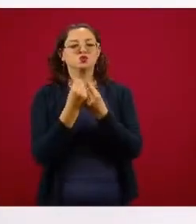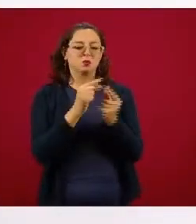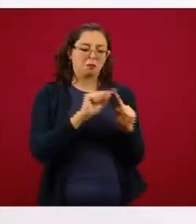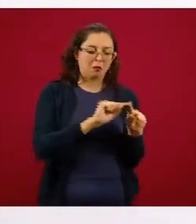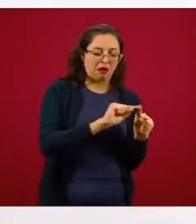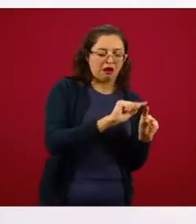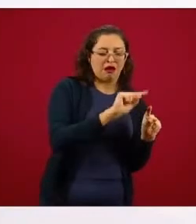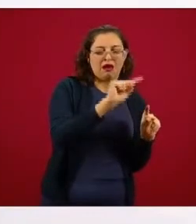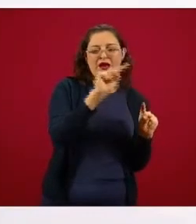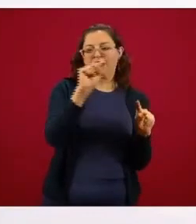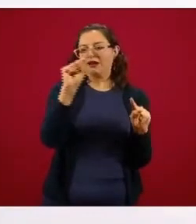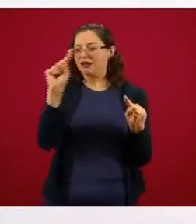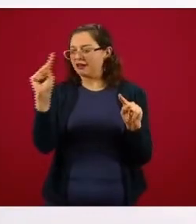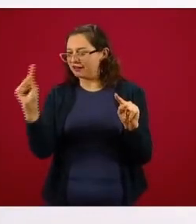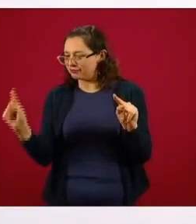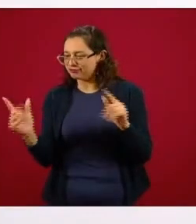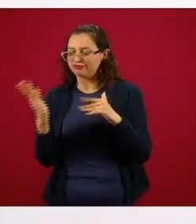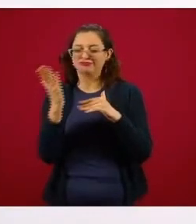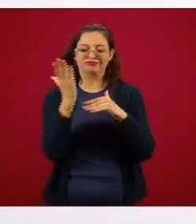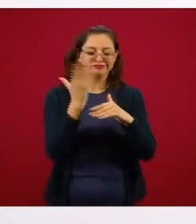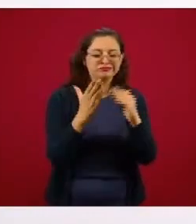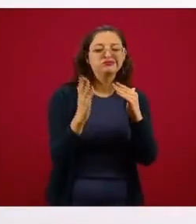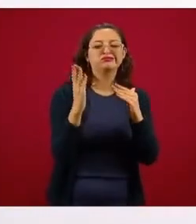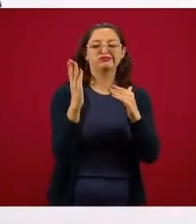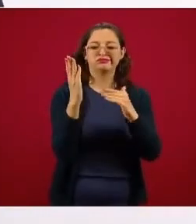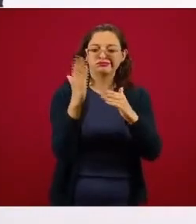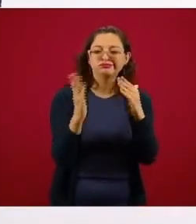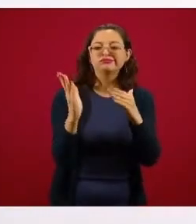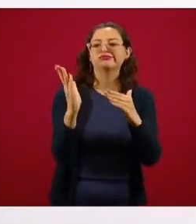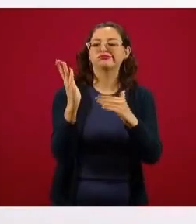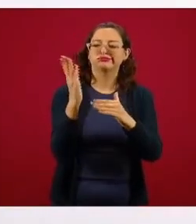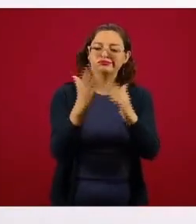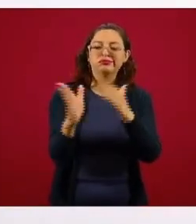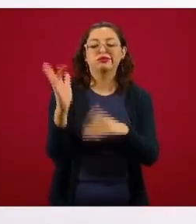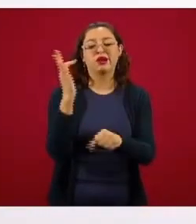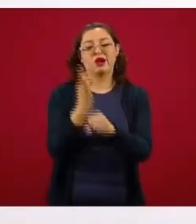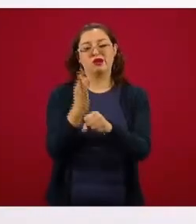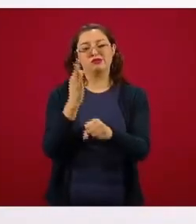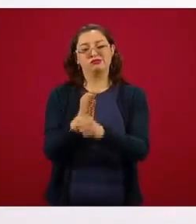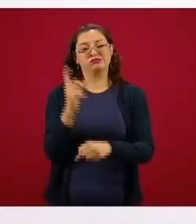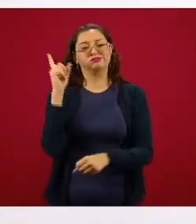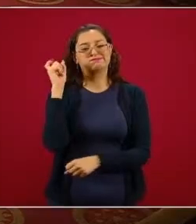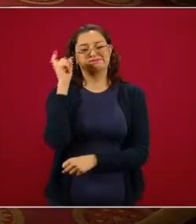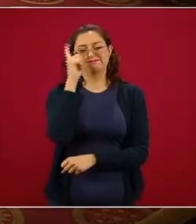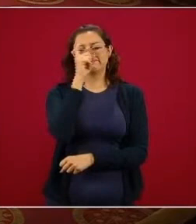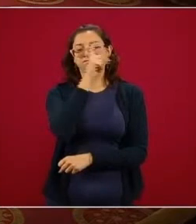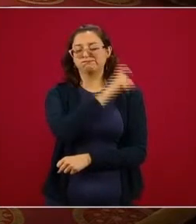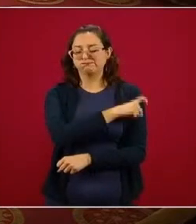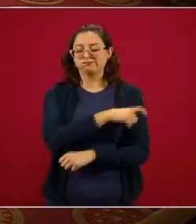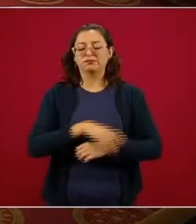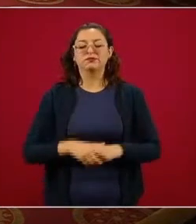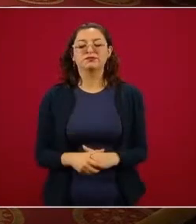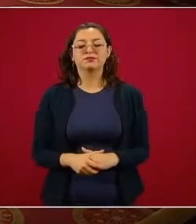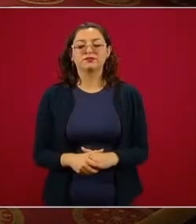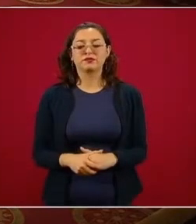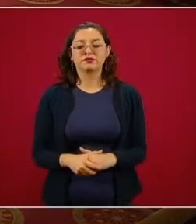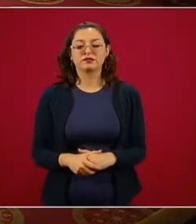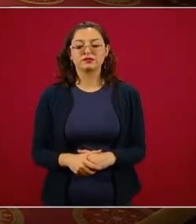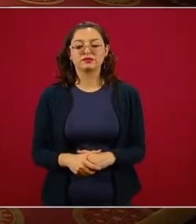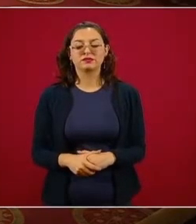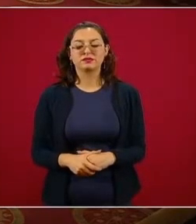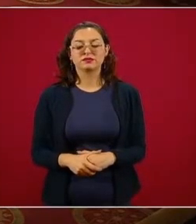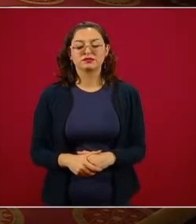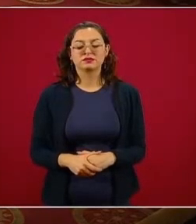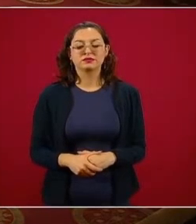saliendo adelante de esta difícil circunstancia. Hemos comenzado